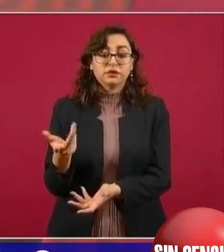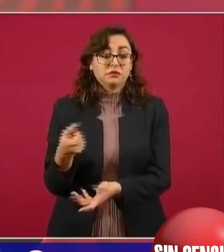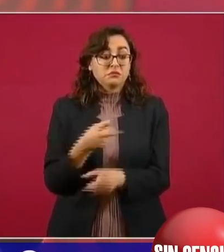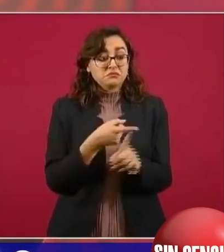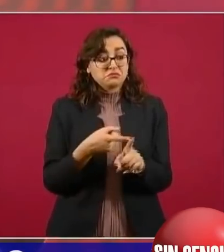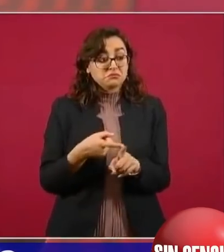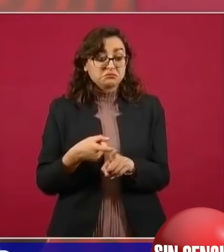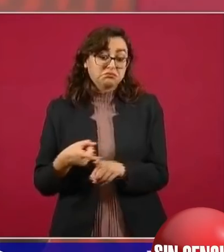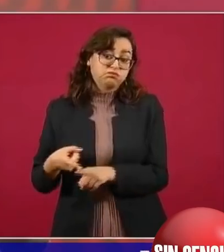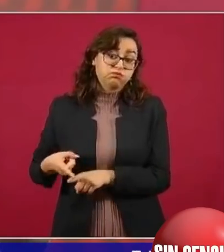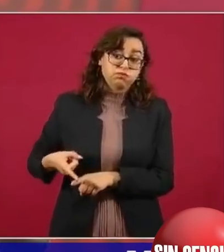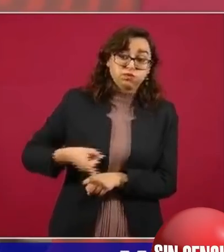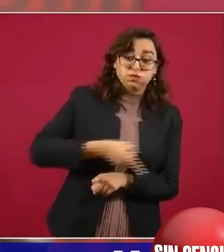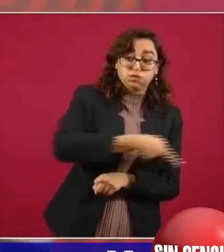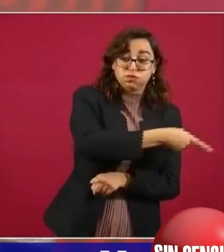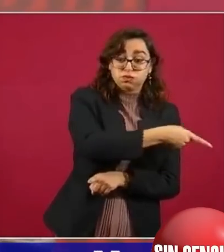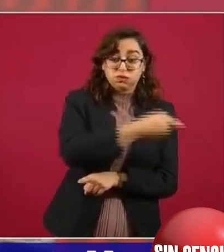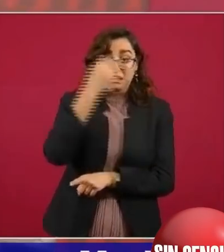pendientes